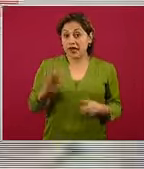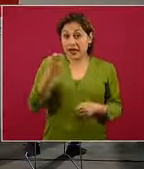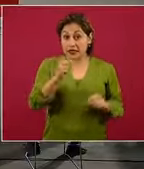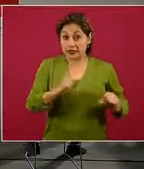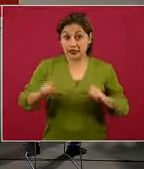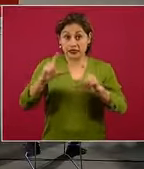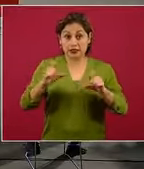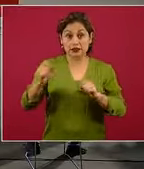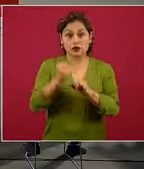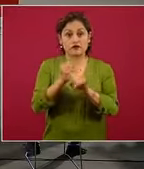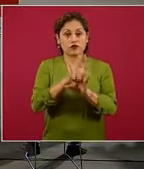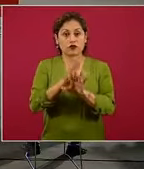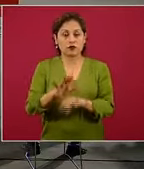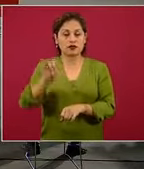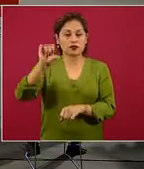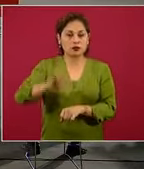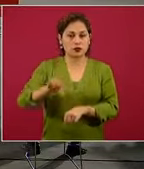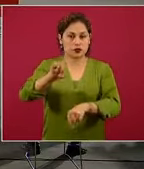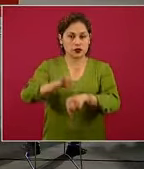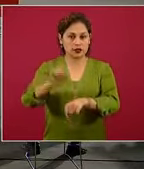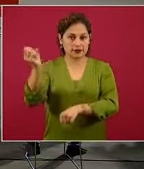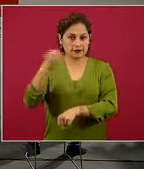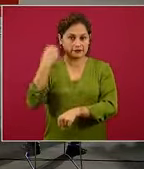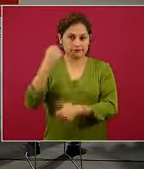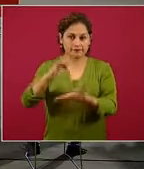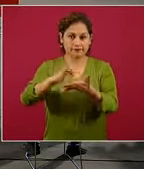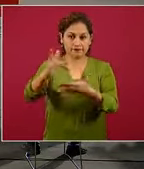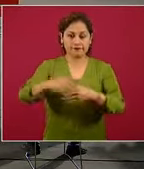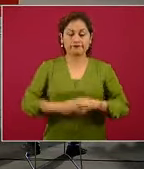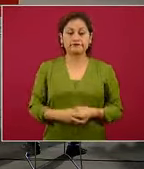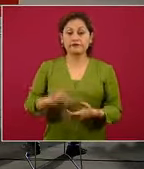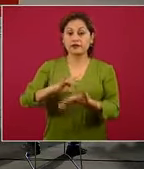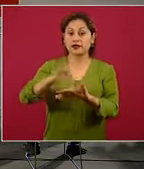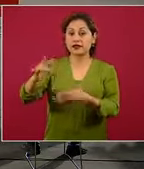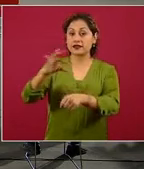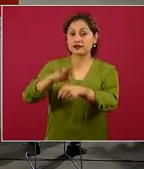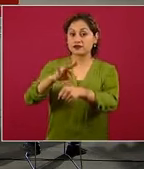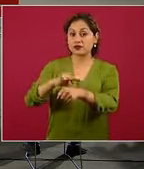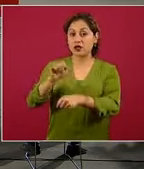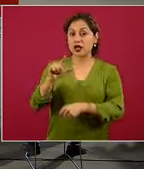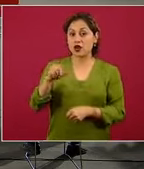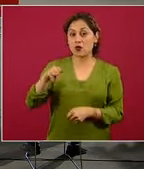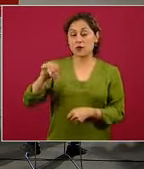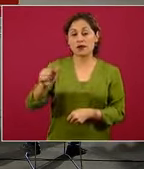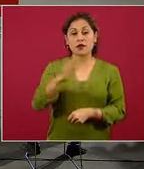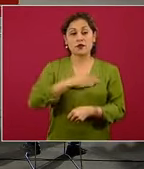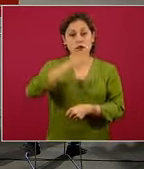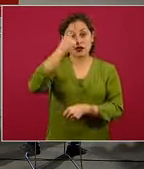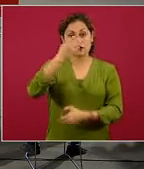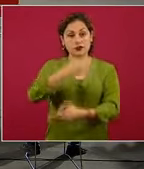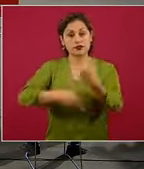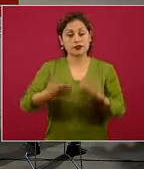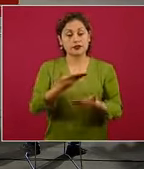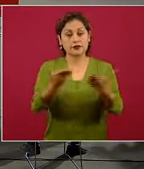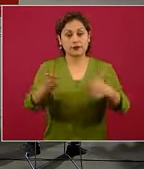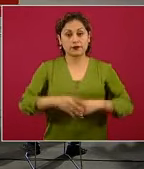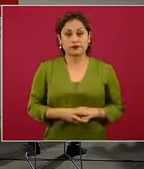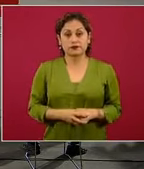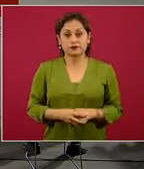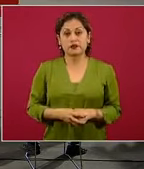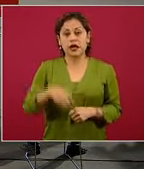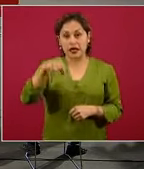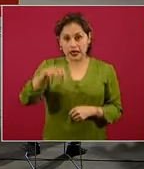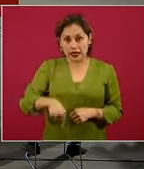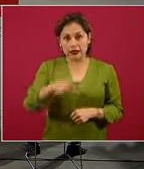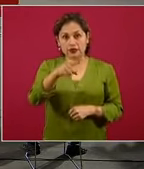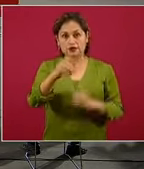actualización para esta noche. Gracias. Muchas gracias, doctor José Luis Salomía. Muy buenas noches a todas y todos aquí y en sus casas.